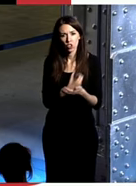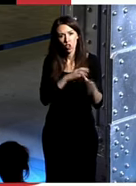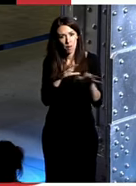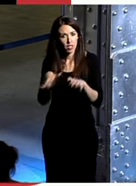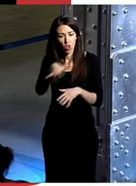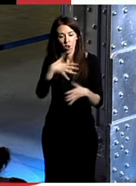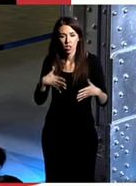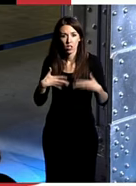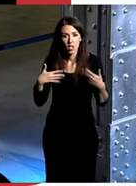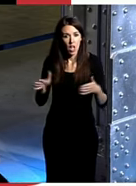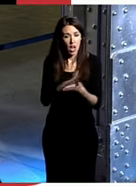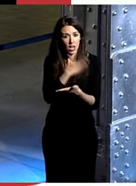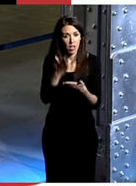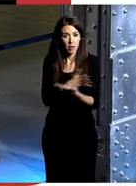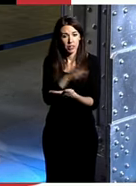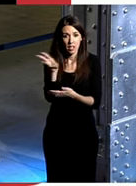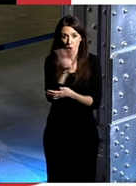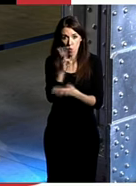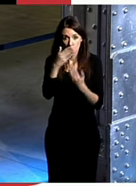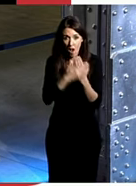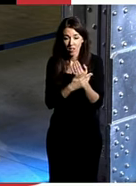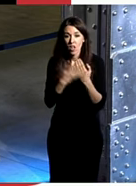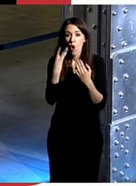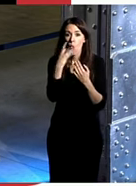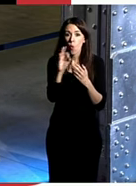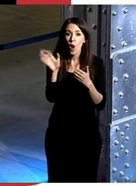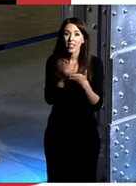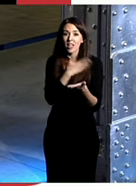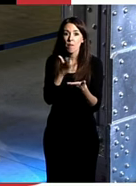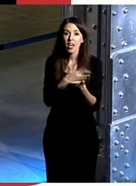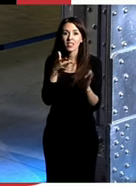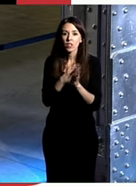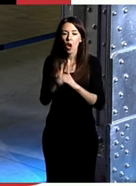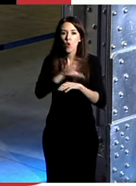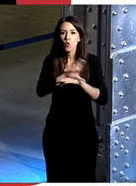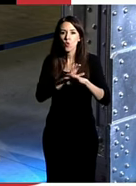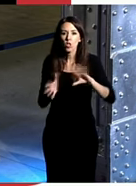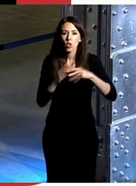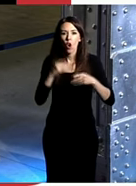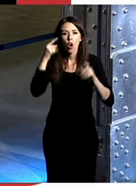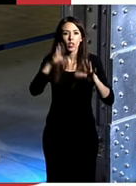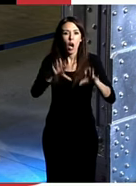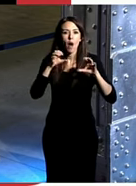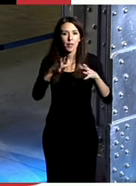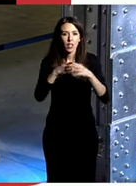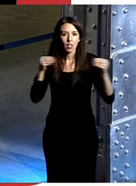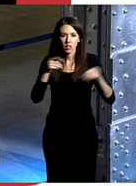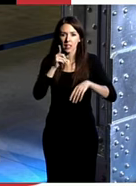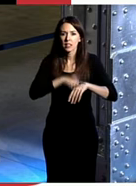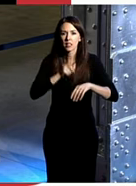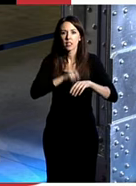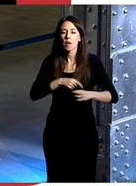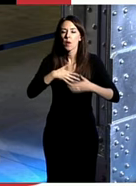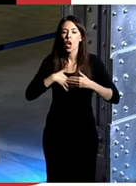más inesperados. La revista Wired, donde está esa tapa, viene con 40 páginas, que es un currículum a medida para aprender una carrera universitaria en el tiempo que